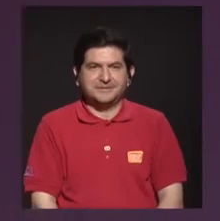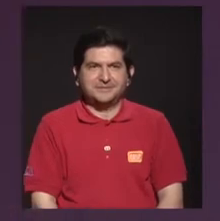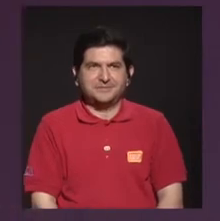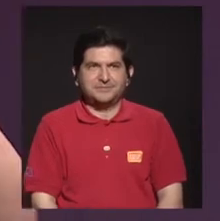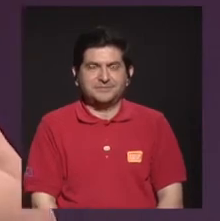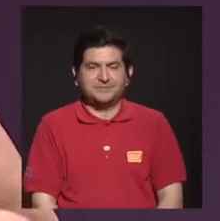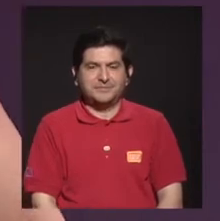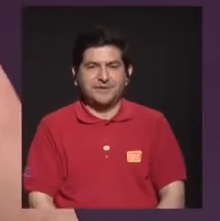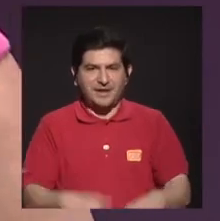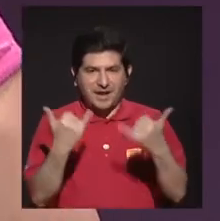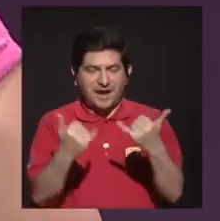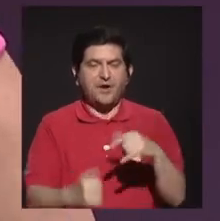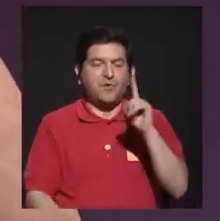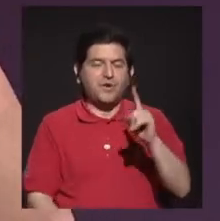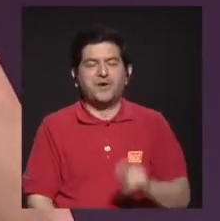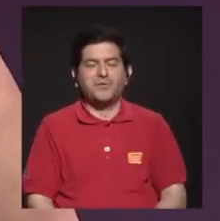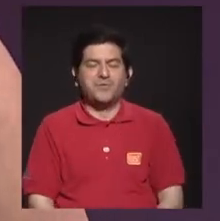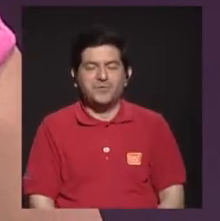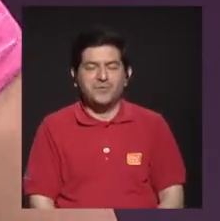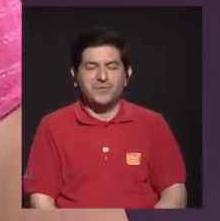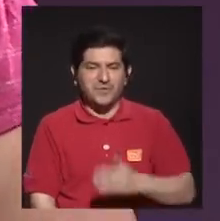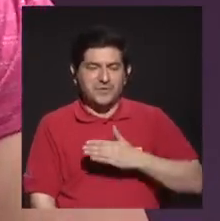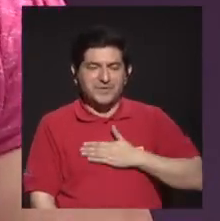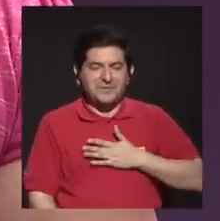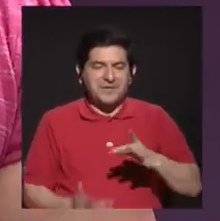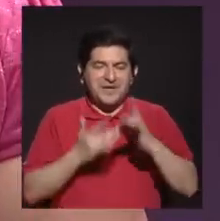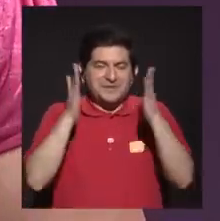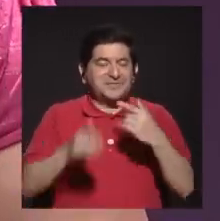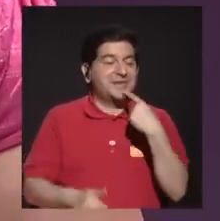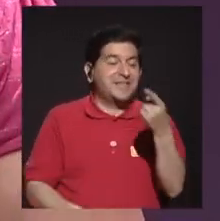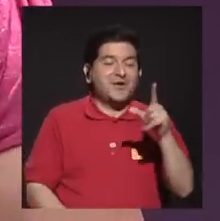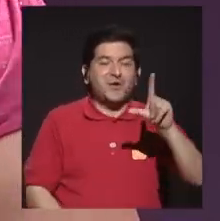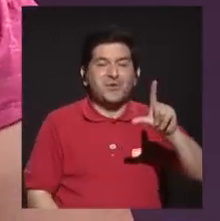a hacer uno de mis especialidades, dijo Luciana.